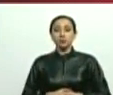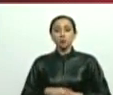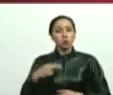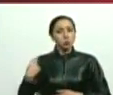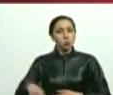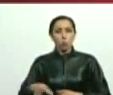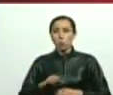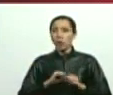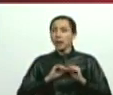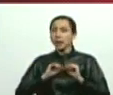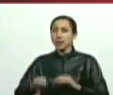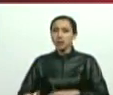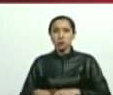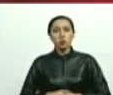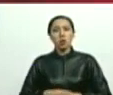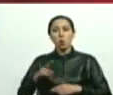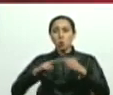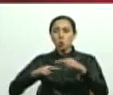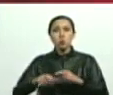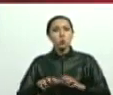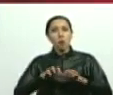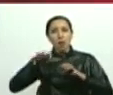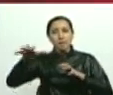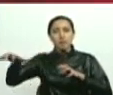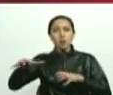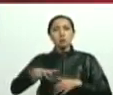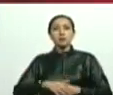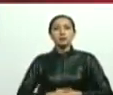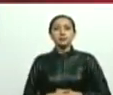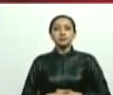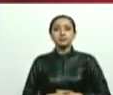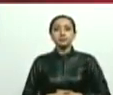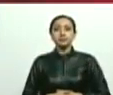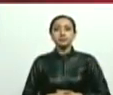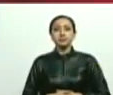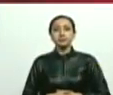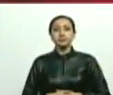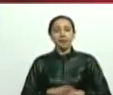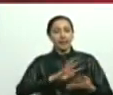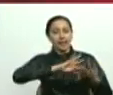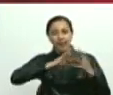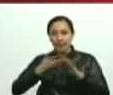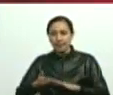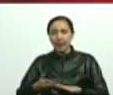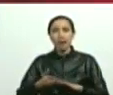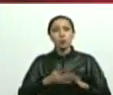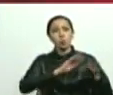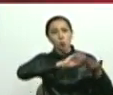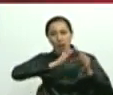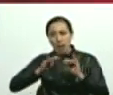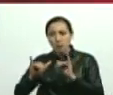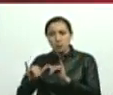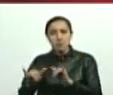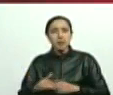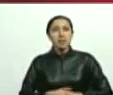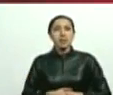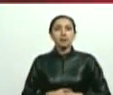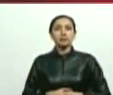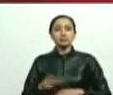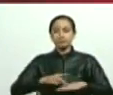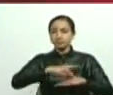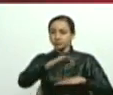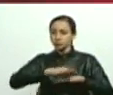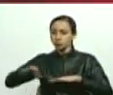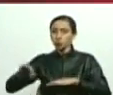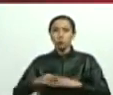renunciar a la construcción de mayoría en el barrio, en la comunidad, en la parroquia, en el municipio, en